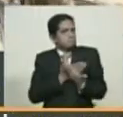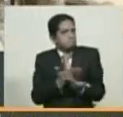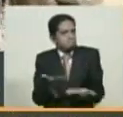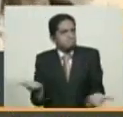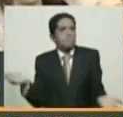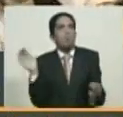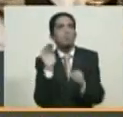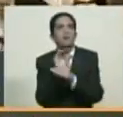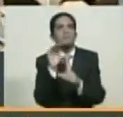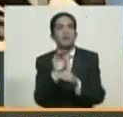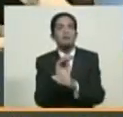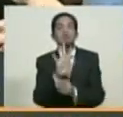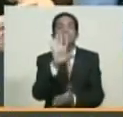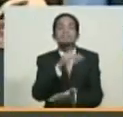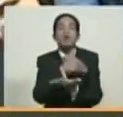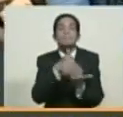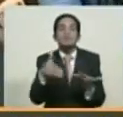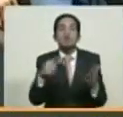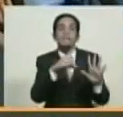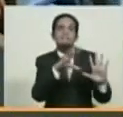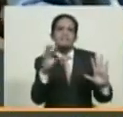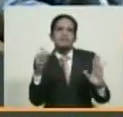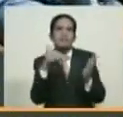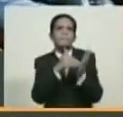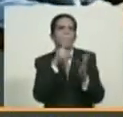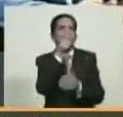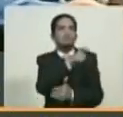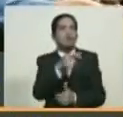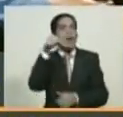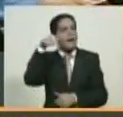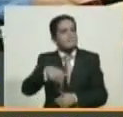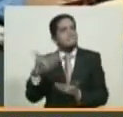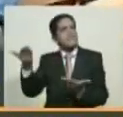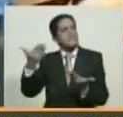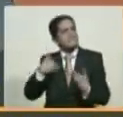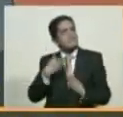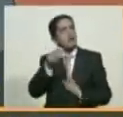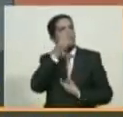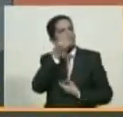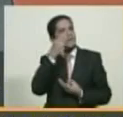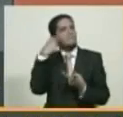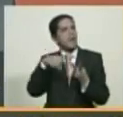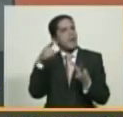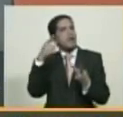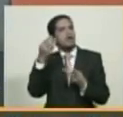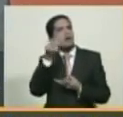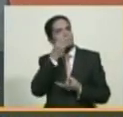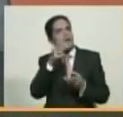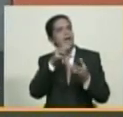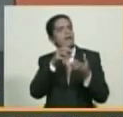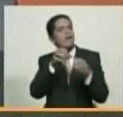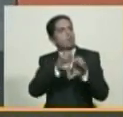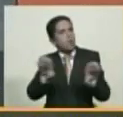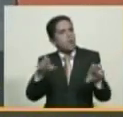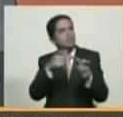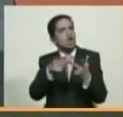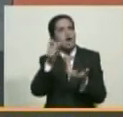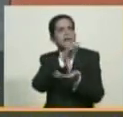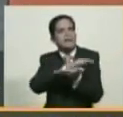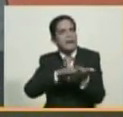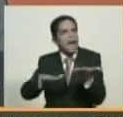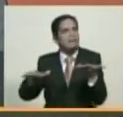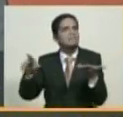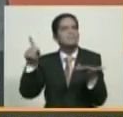Son 5.600.000 colombianos que aquí han recibido vivienda, alimentos, medicamentos, atención médica, educación gratuita, universal